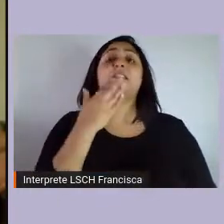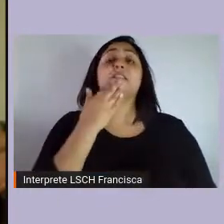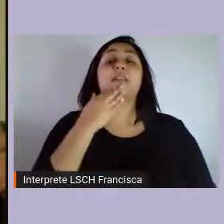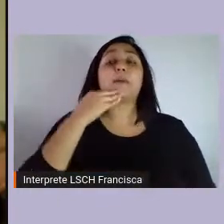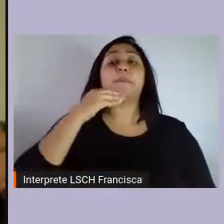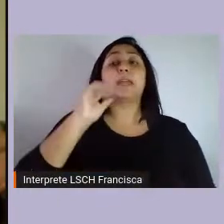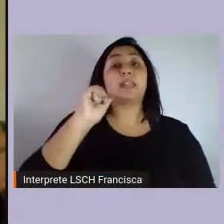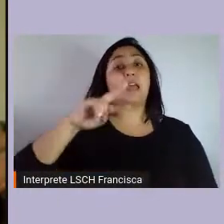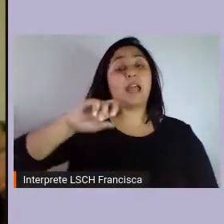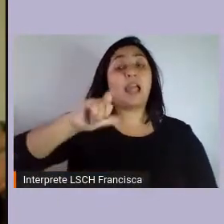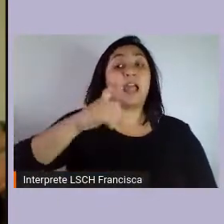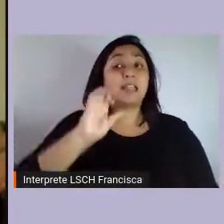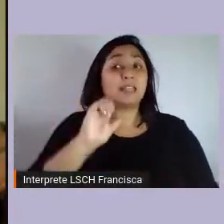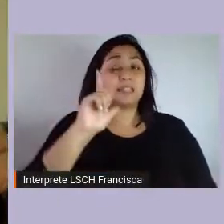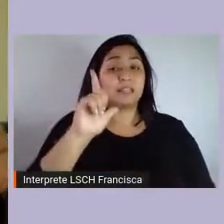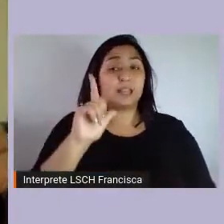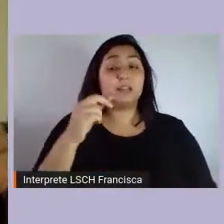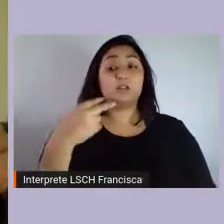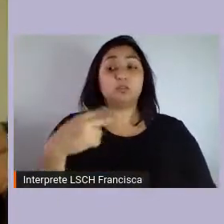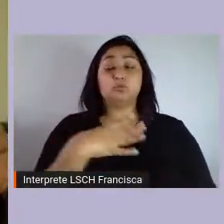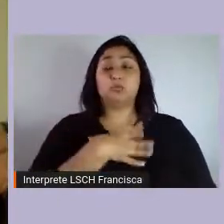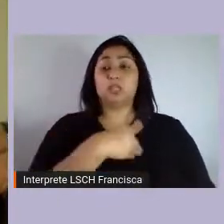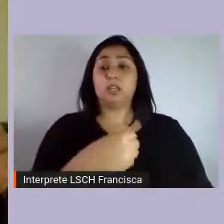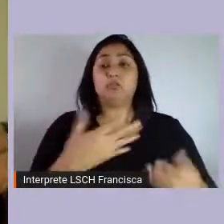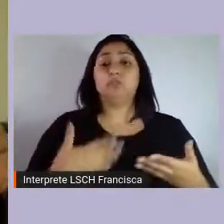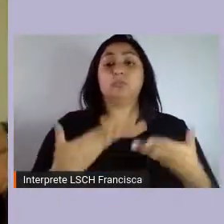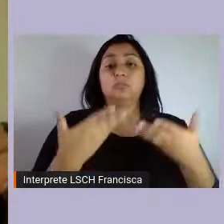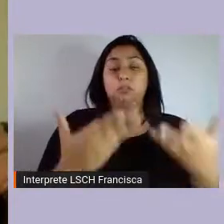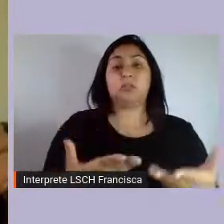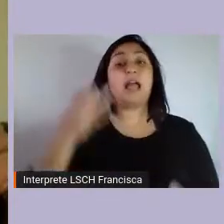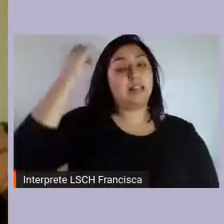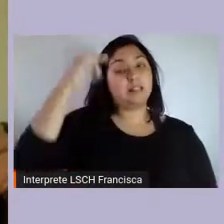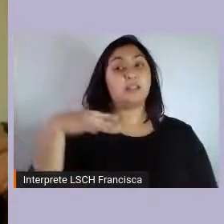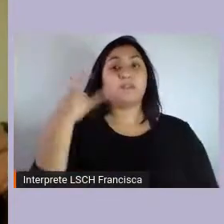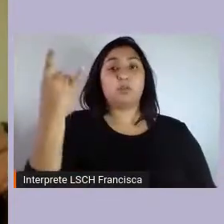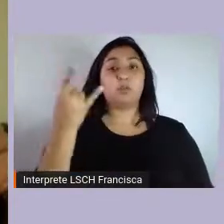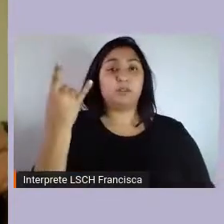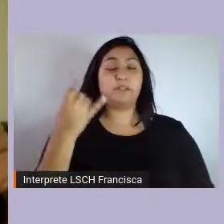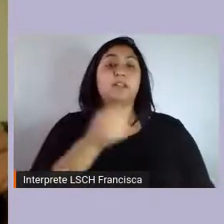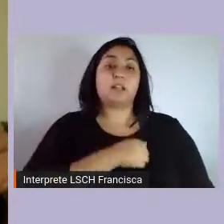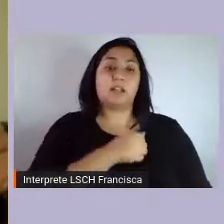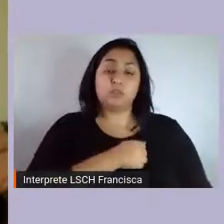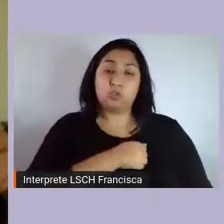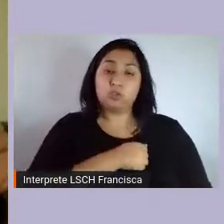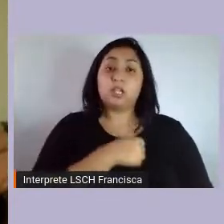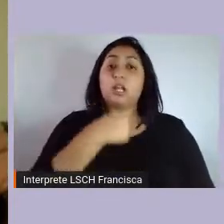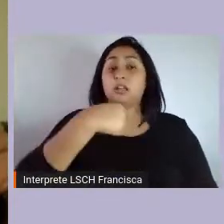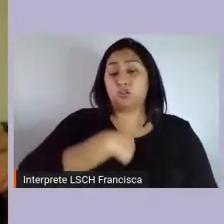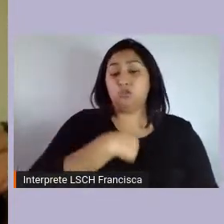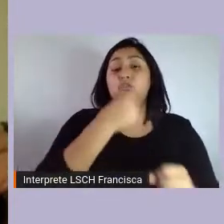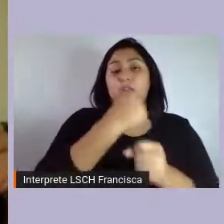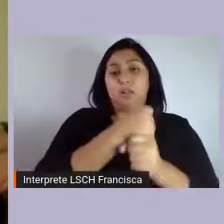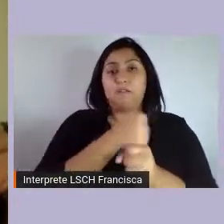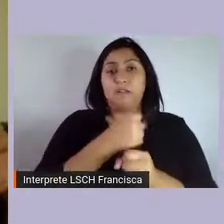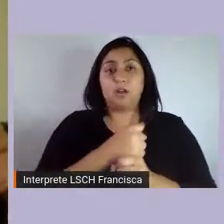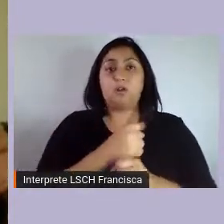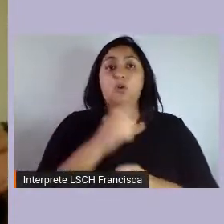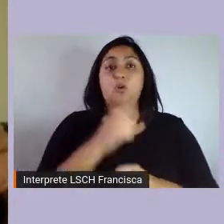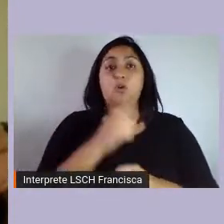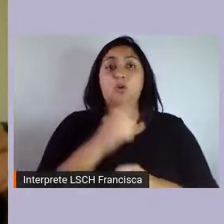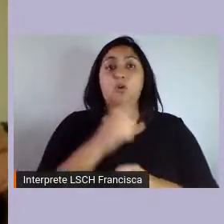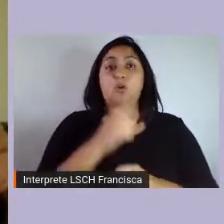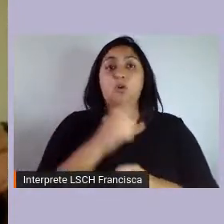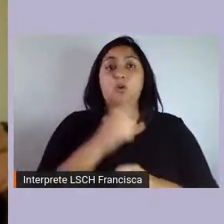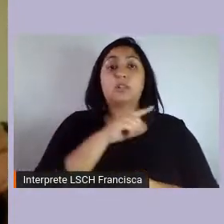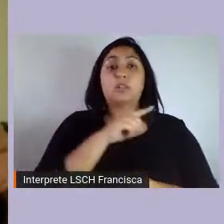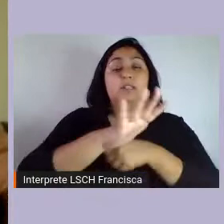lo entrega. Al saberlo la Universidad Católica, que es donde yo trabajo en estos últimos 15 años, antes estuve en la